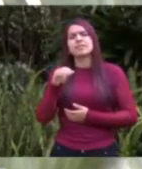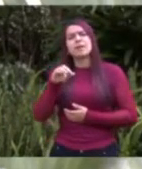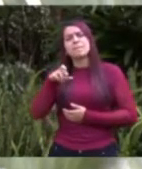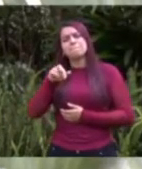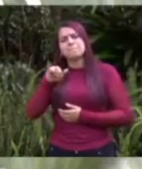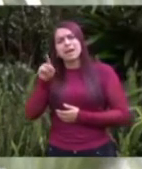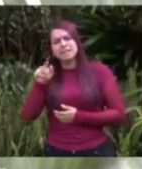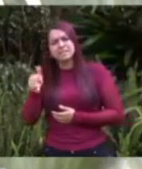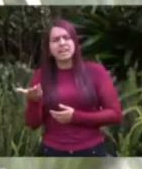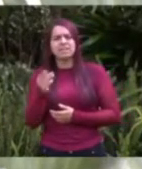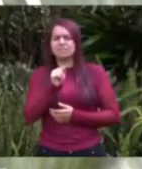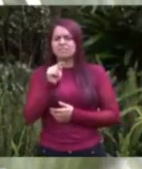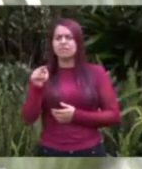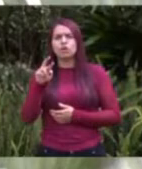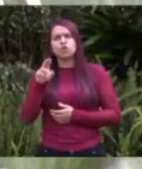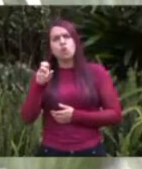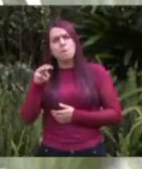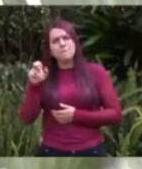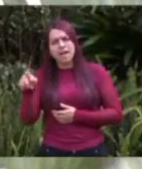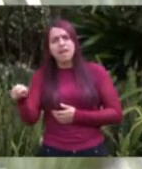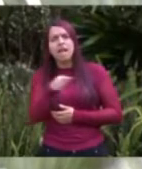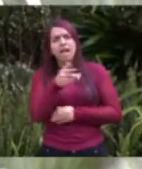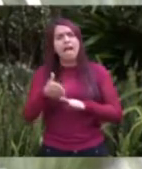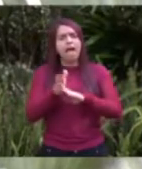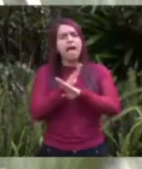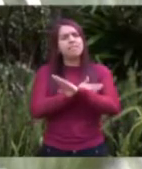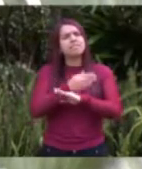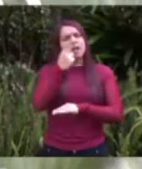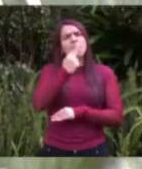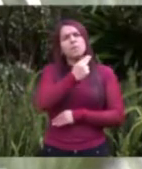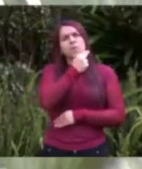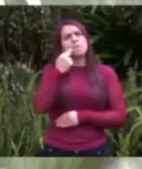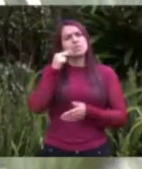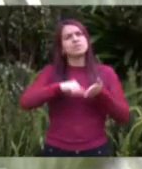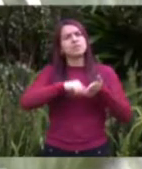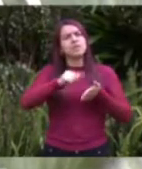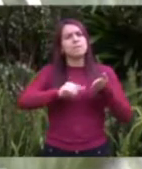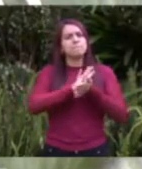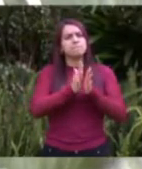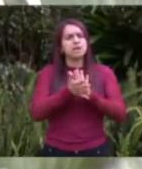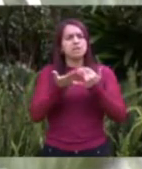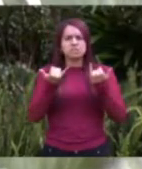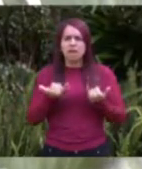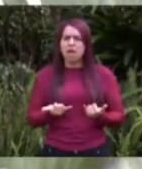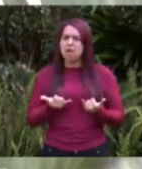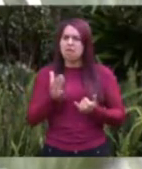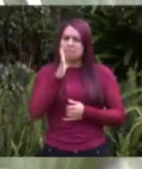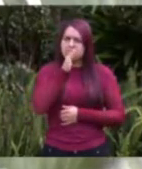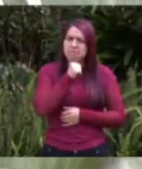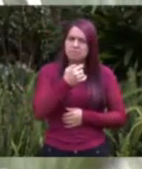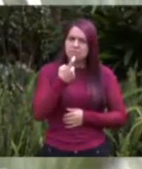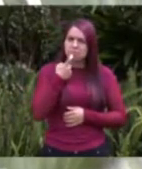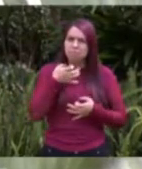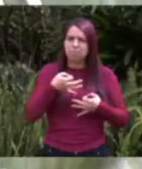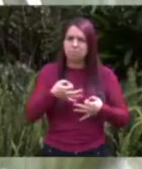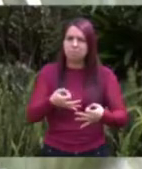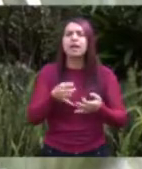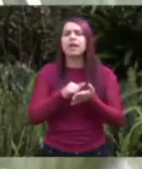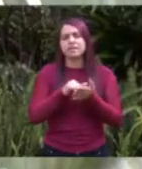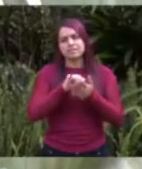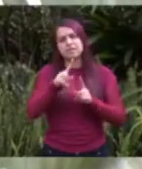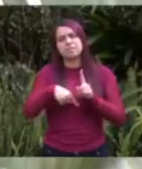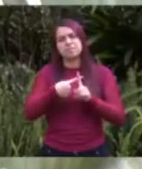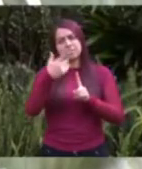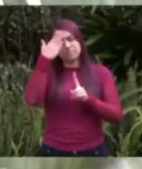Romaña, quienes estaban incumpliendo sus compromisos en virtud del acuerdo. Como a todos los trámites de no